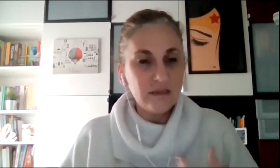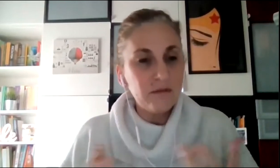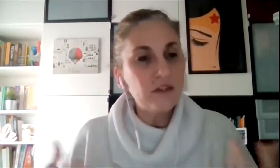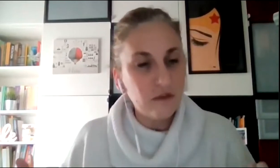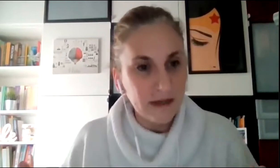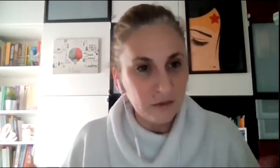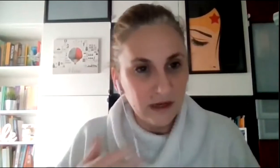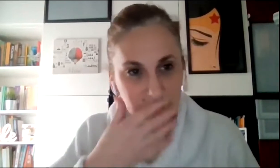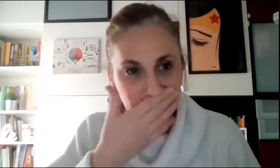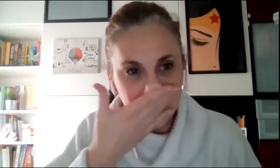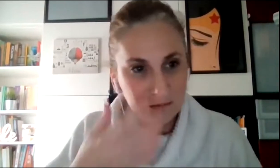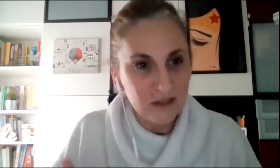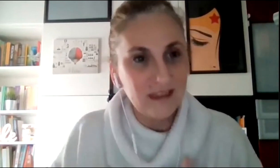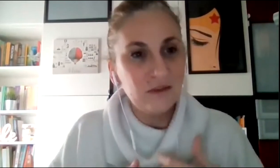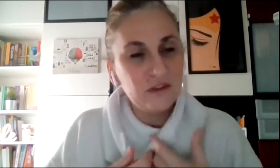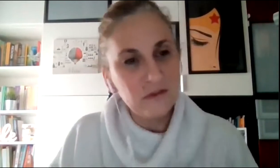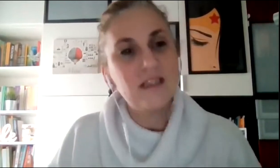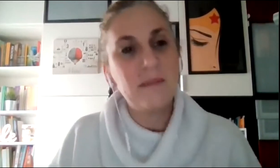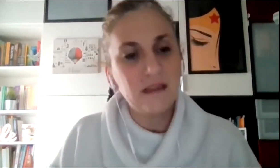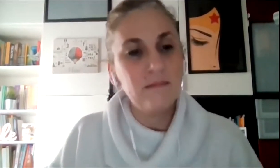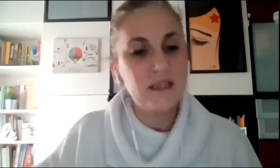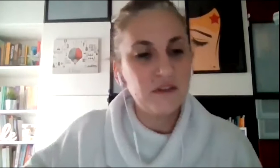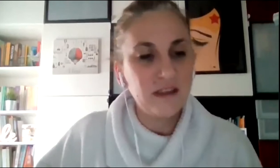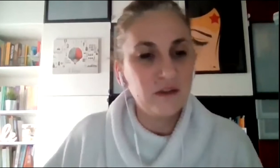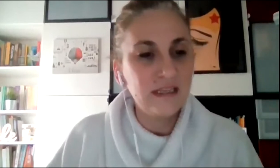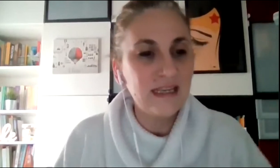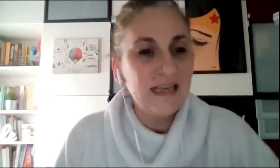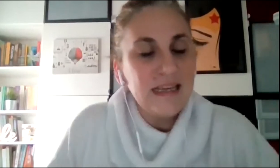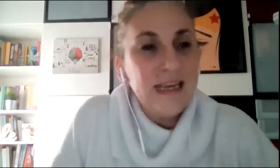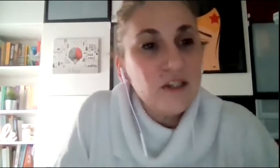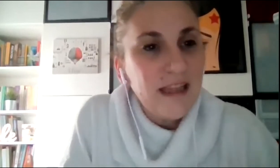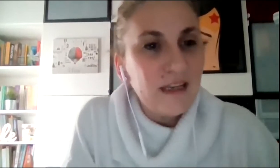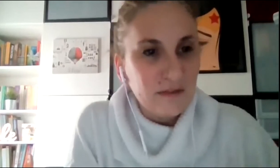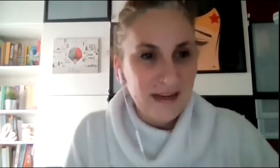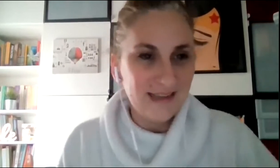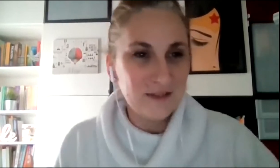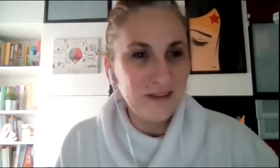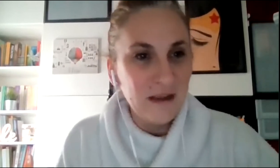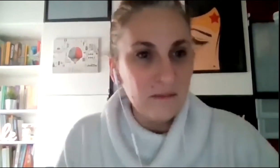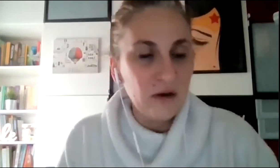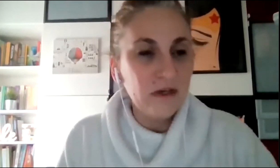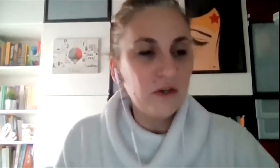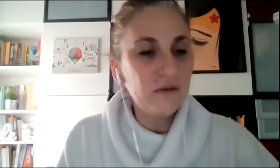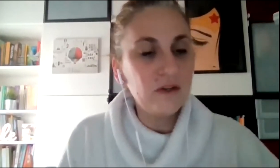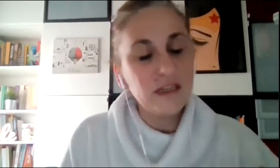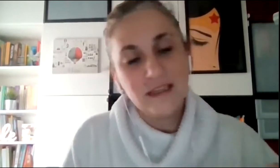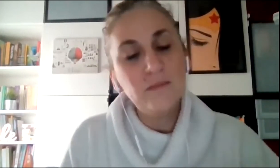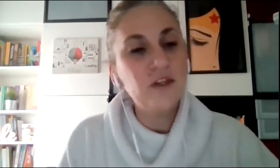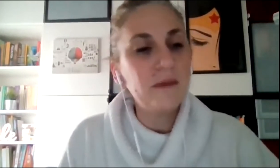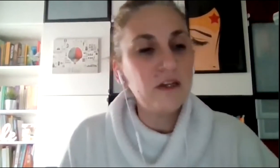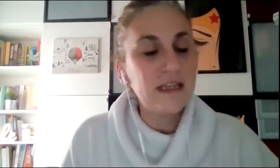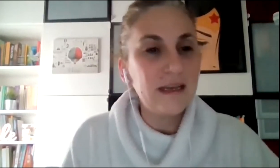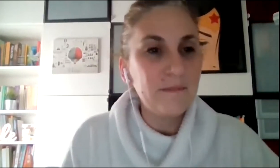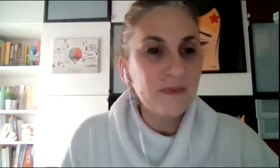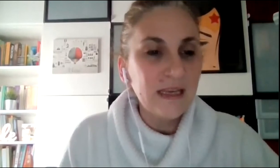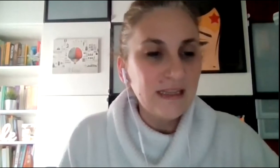permitirnos desenvolvernos de forma natural, ¿no? Pues todos tenemos que ser partícipes de la sociedad. Entonces, ¿qué nos queda a las familias, ¿no? A lo mejor para los que tienen un poquito